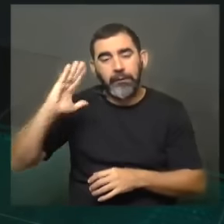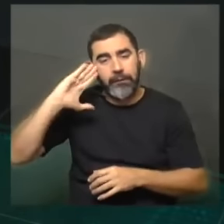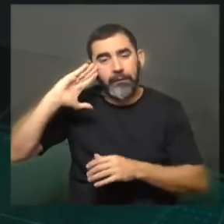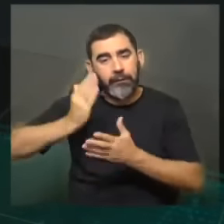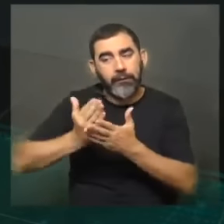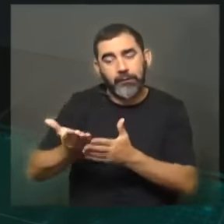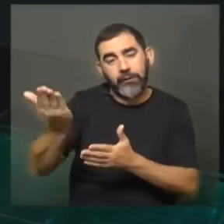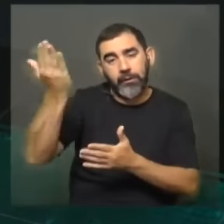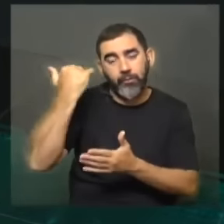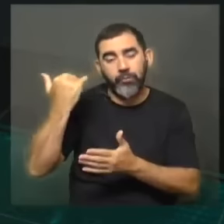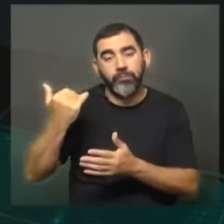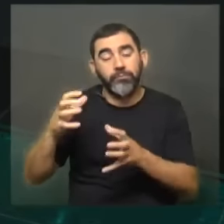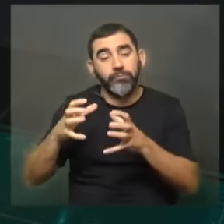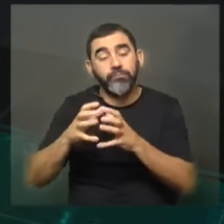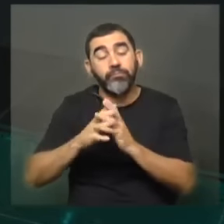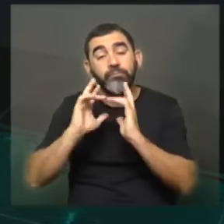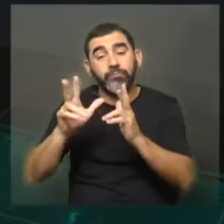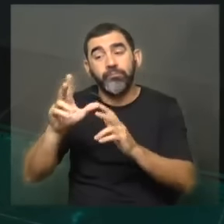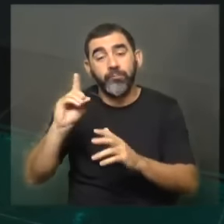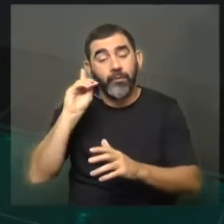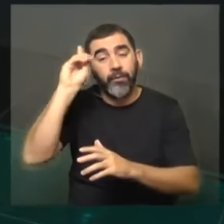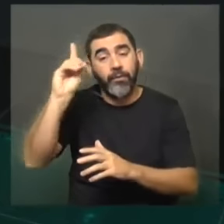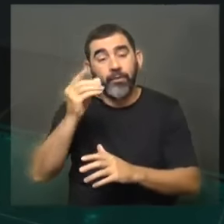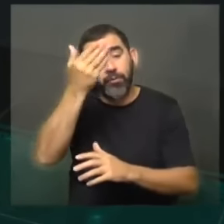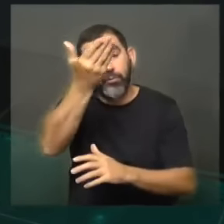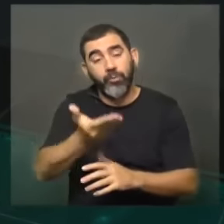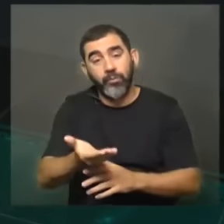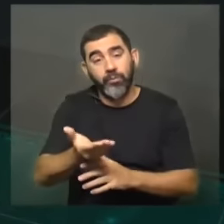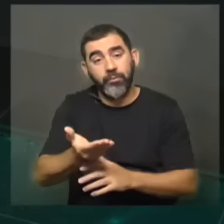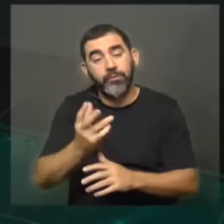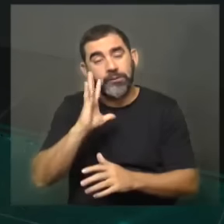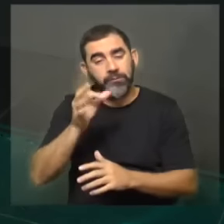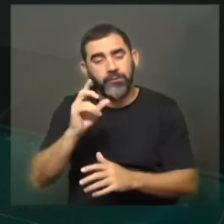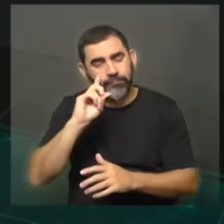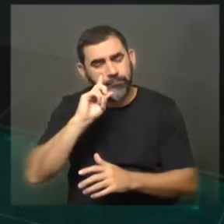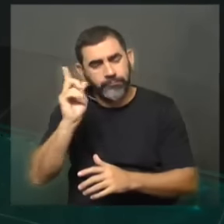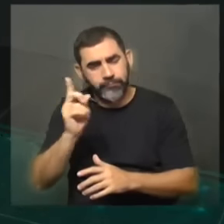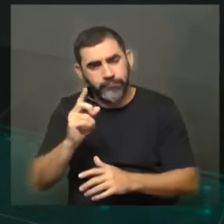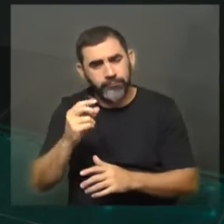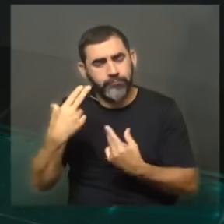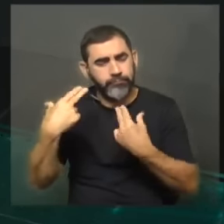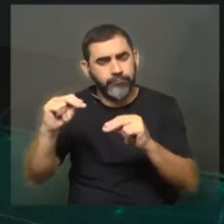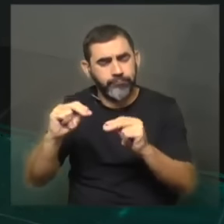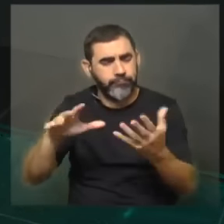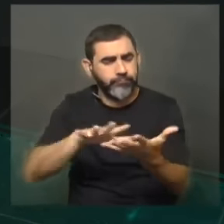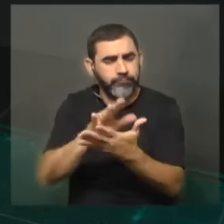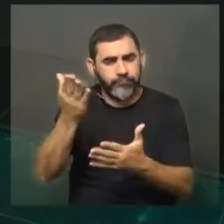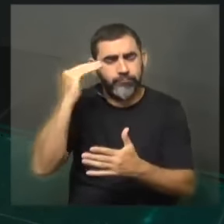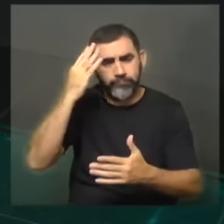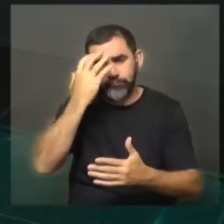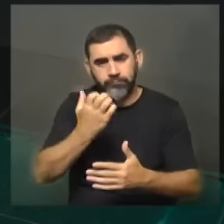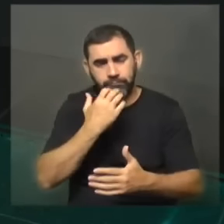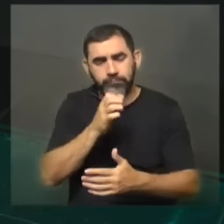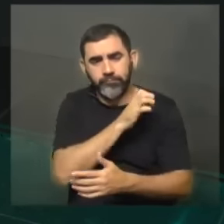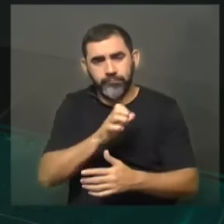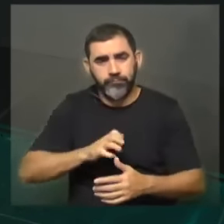reciente el colectivo entiende que el diputado de esta manera evidenció desconocimiento y la negación de lo hecho por por el terrorismo de